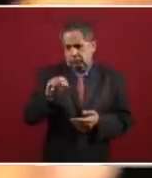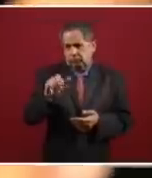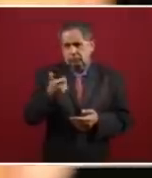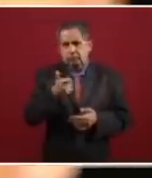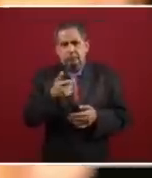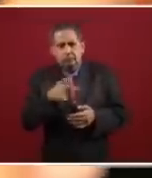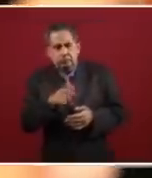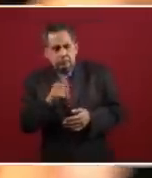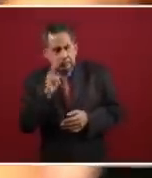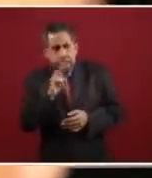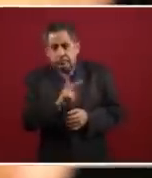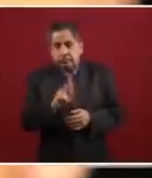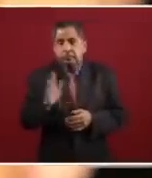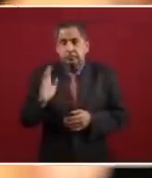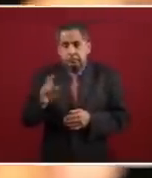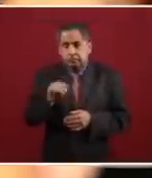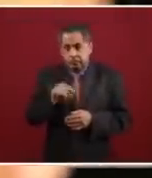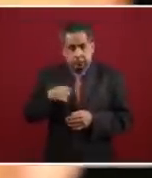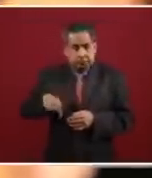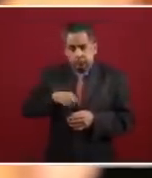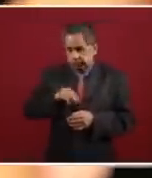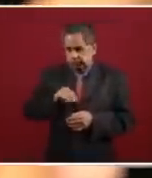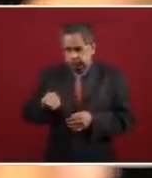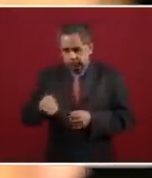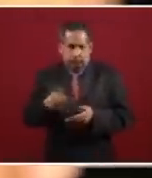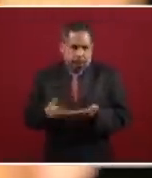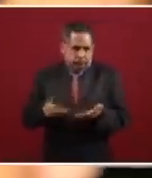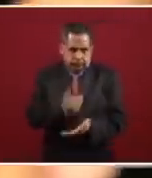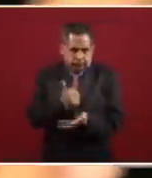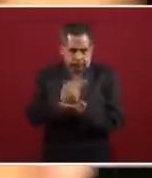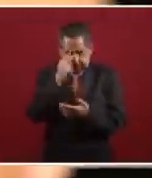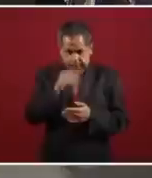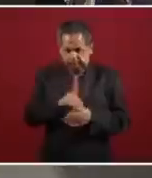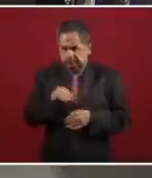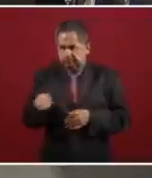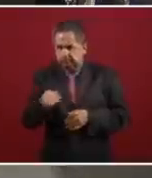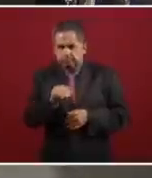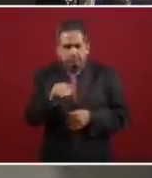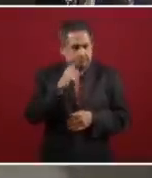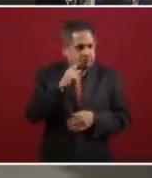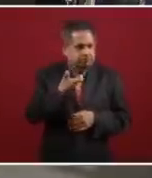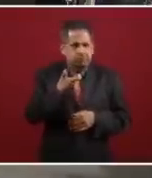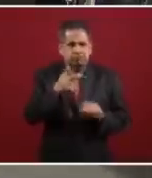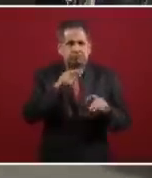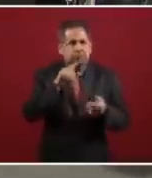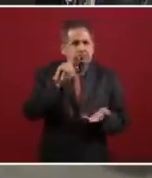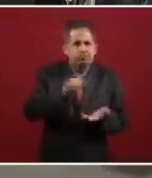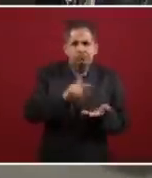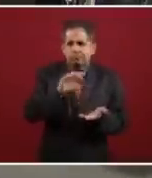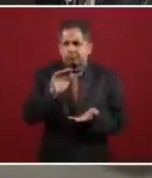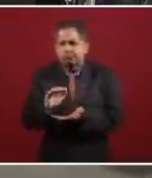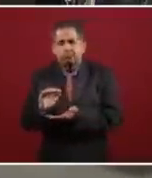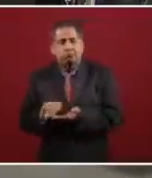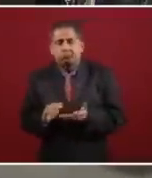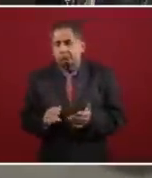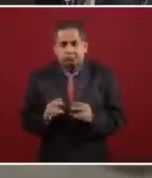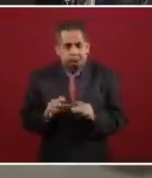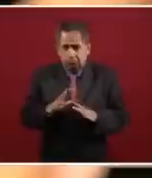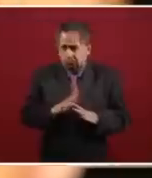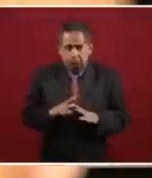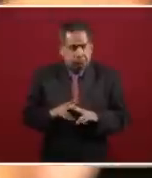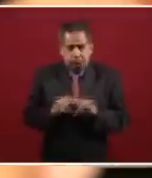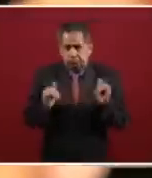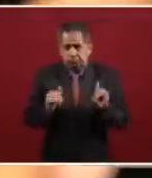Pero hemos hecho recorridos nosotros, por lo menos aquí en la Ciudad de México, y no hemos encontrado un solo lugar en donde los precios de esa